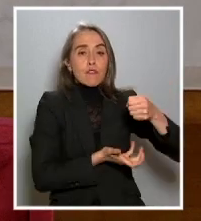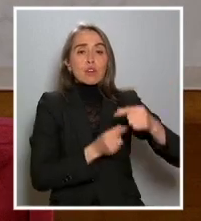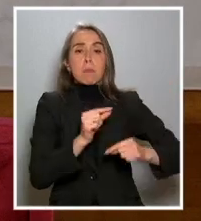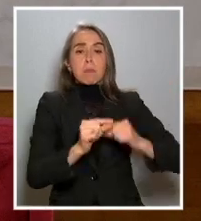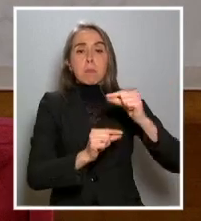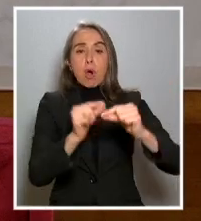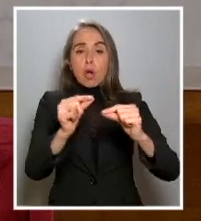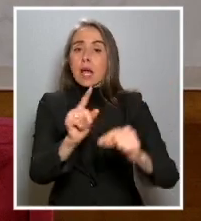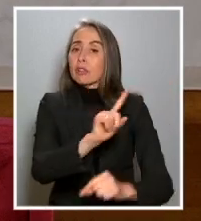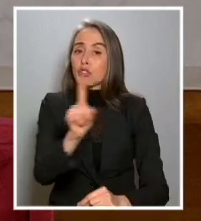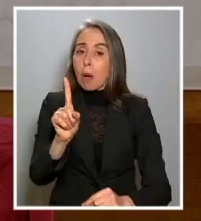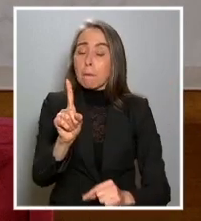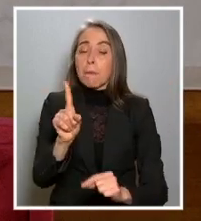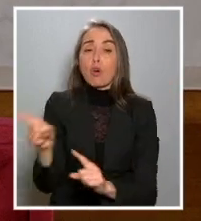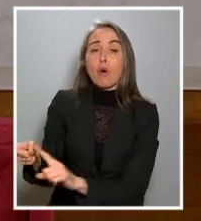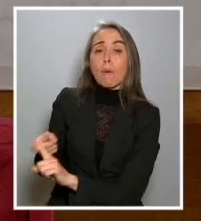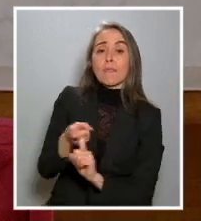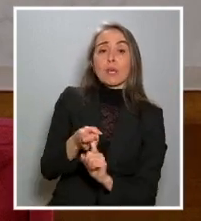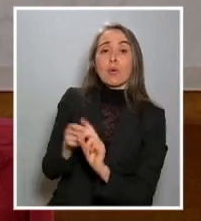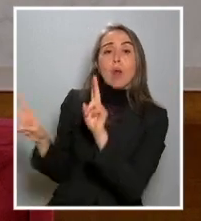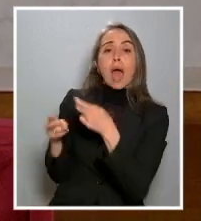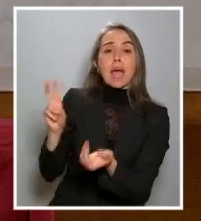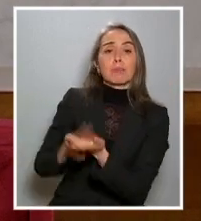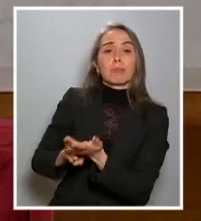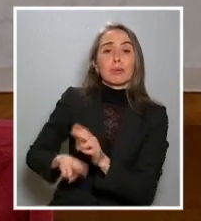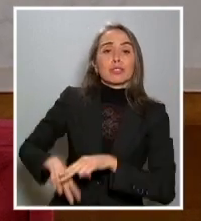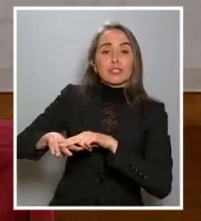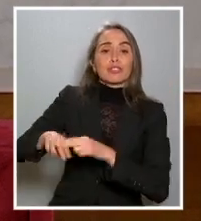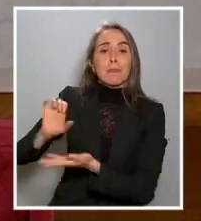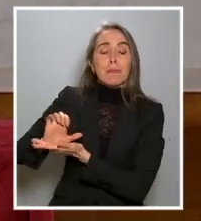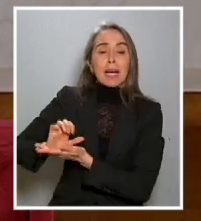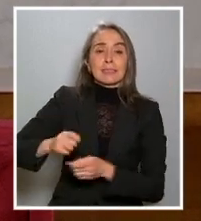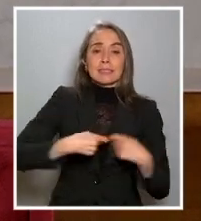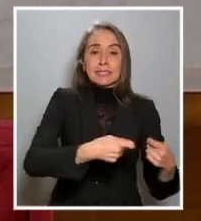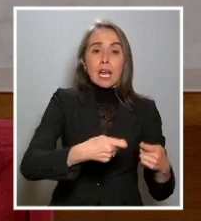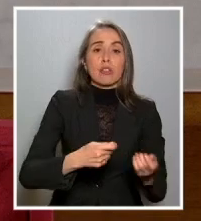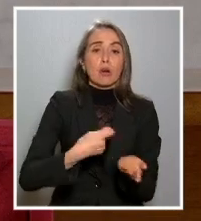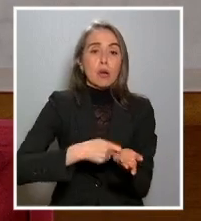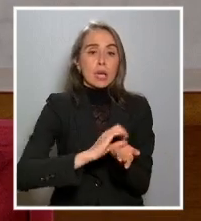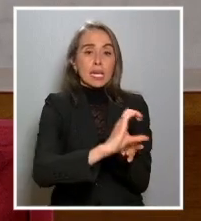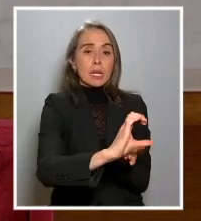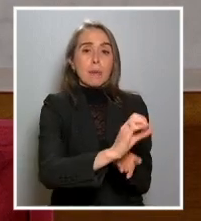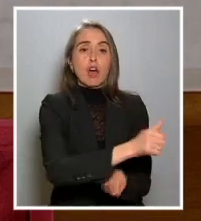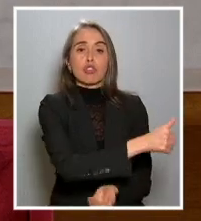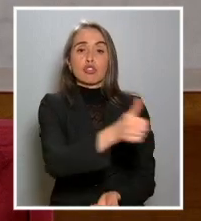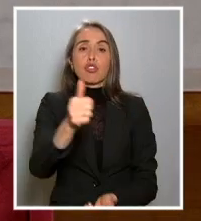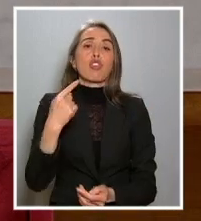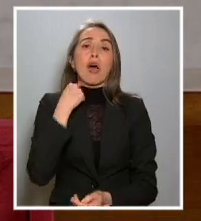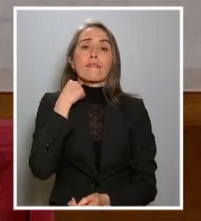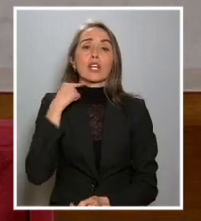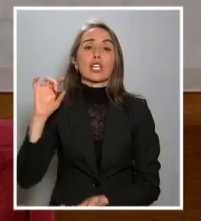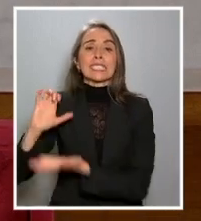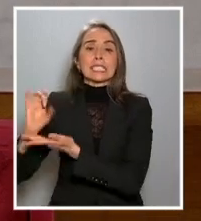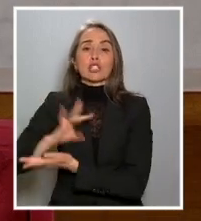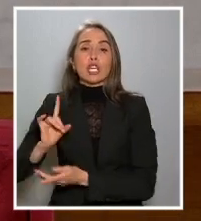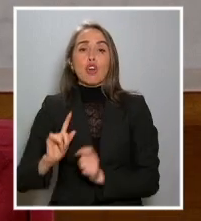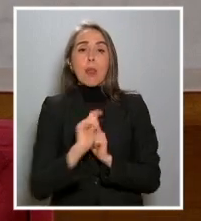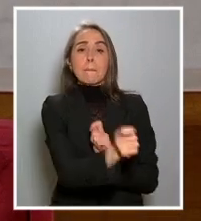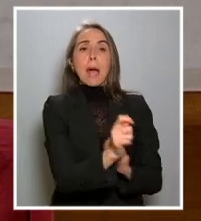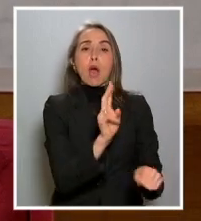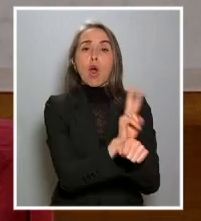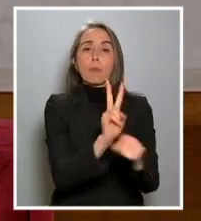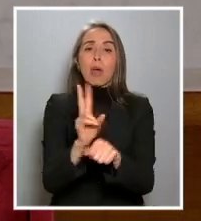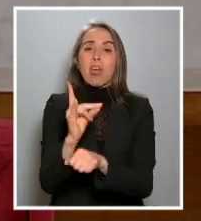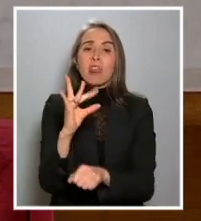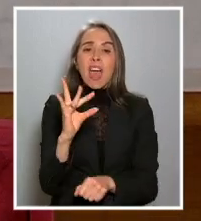gradual, tampoco estará sujeto al pacto fiscal, que va a ofrecer una reparación a todos los afectados por esta deuda,